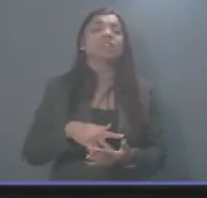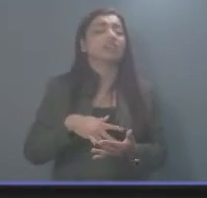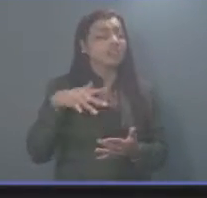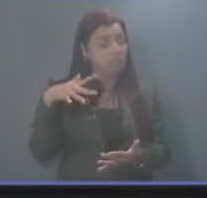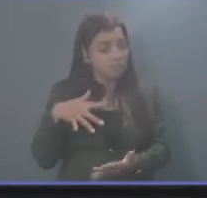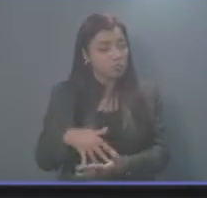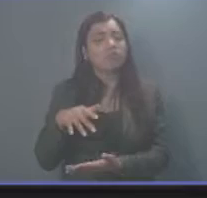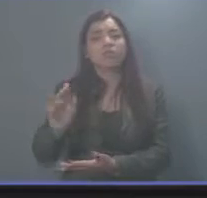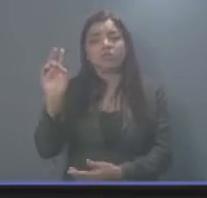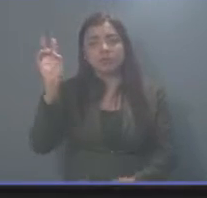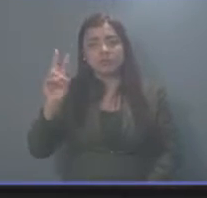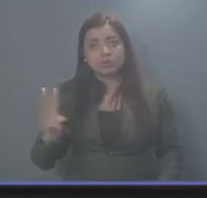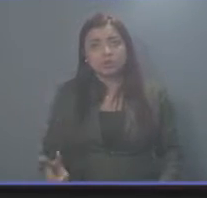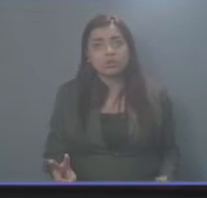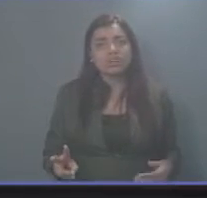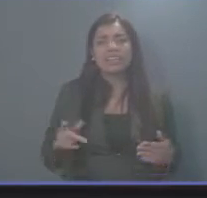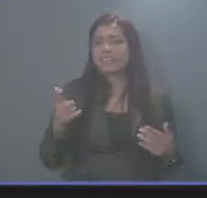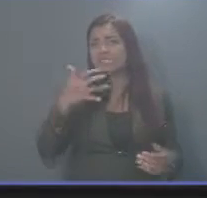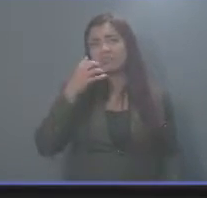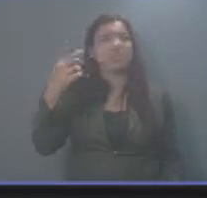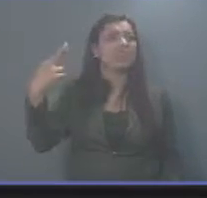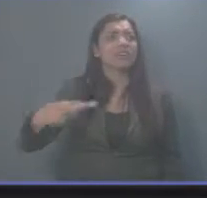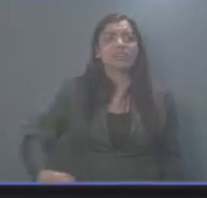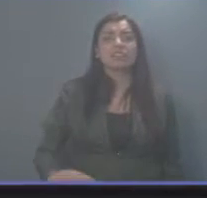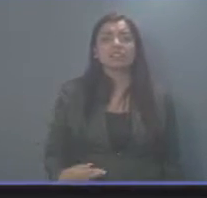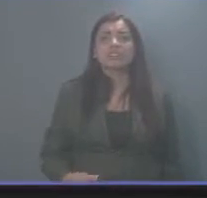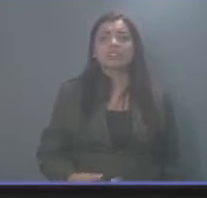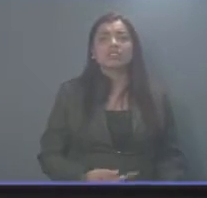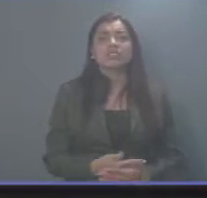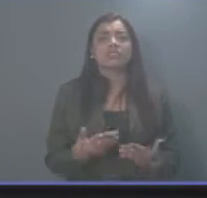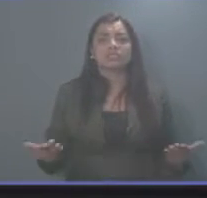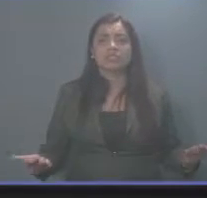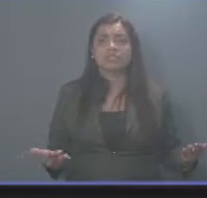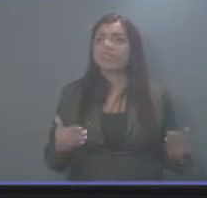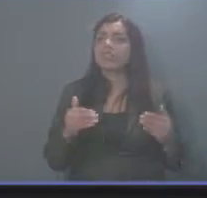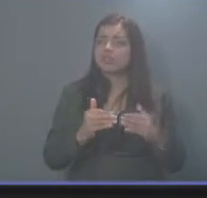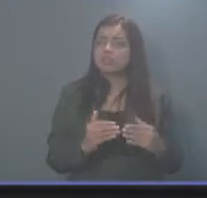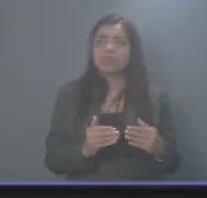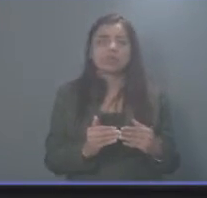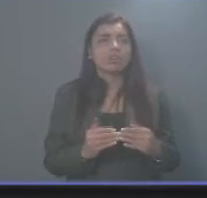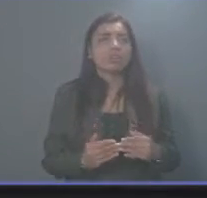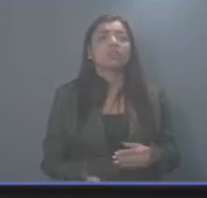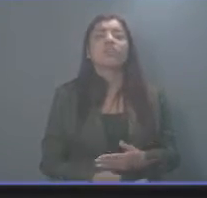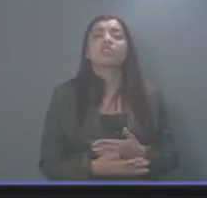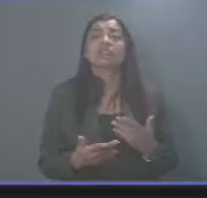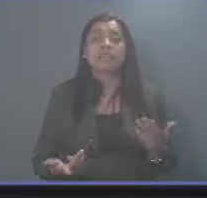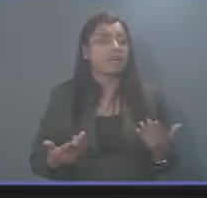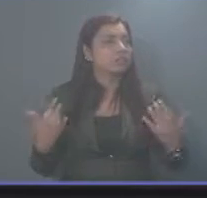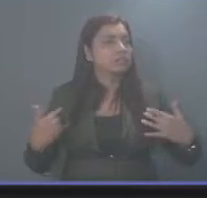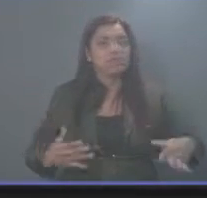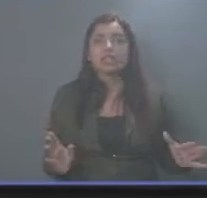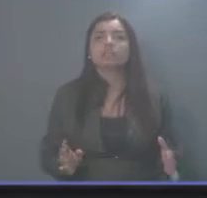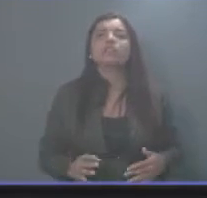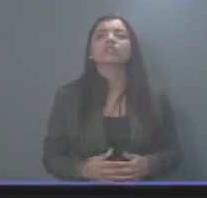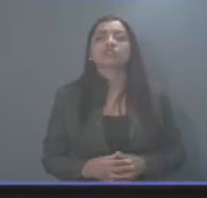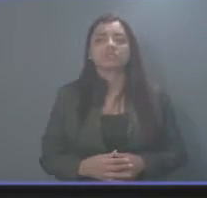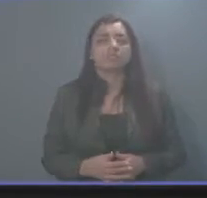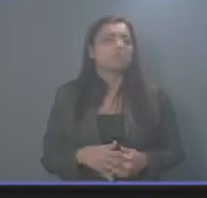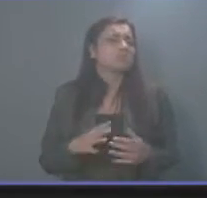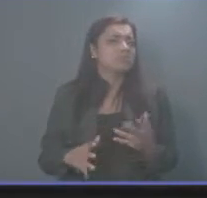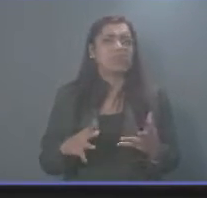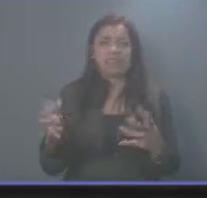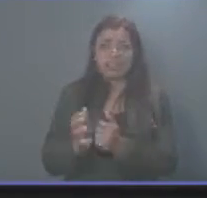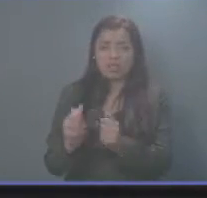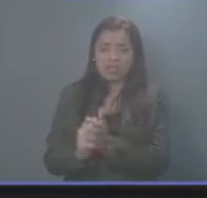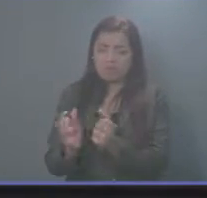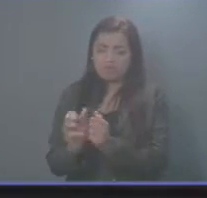pueblo venezolano. Y esa es una realidad inobjetable también. Y está sucediendo. Hay